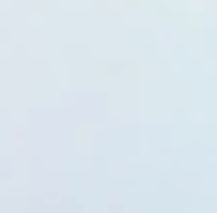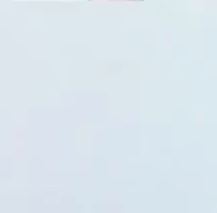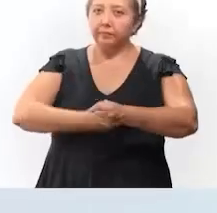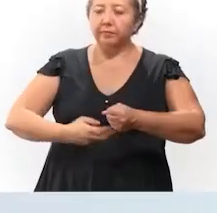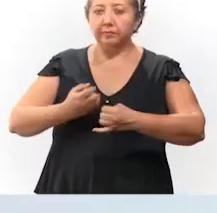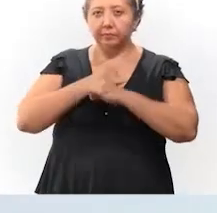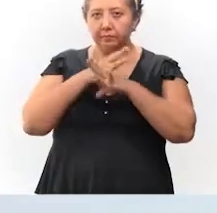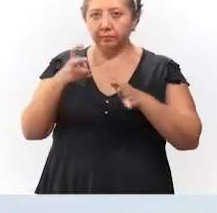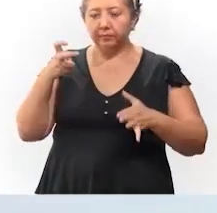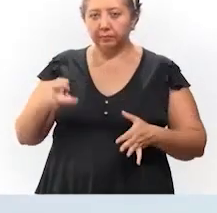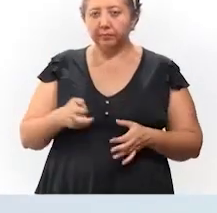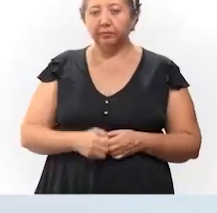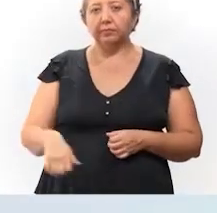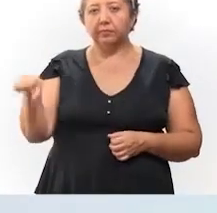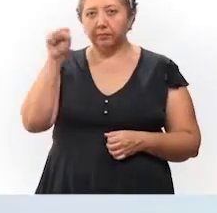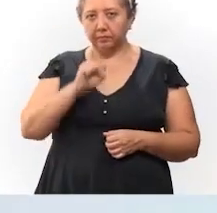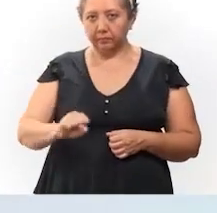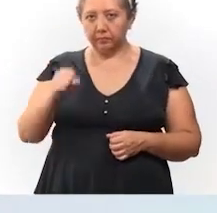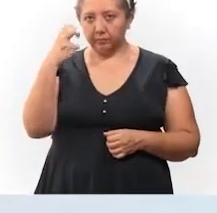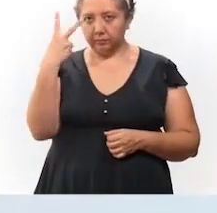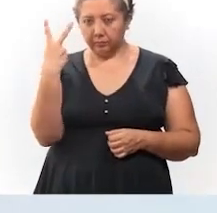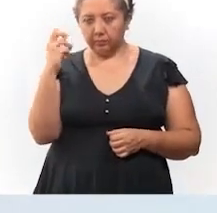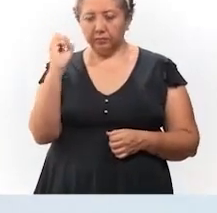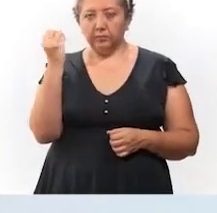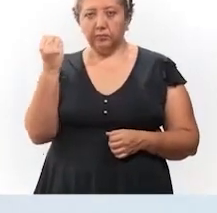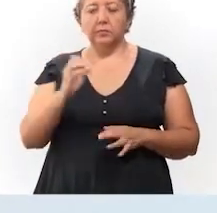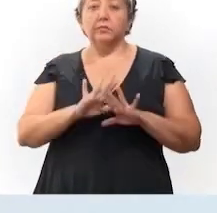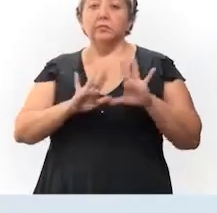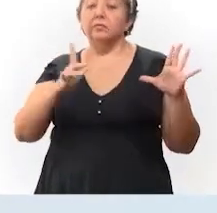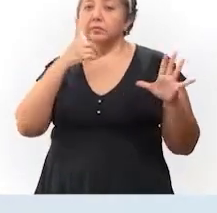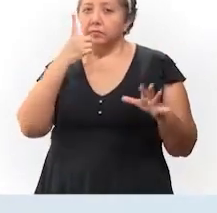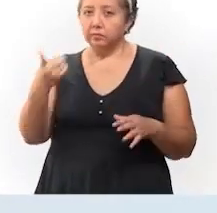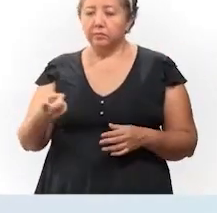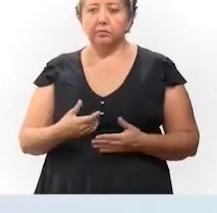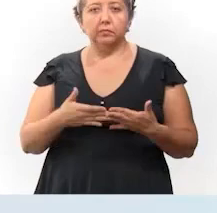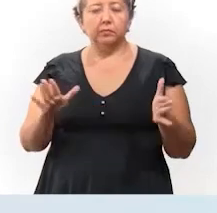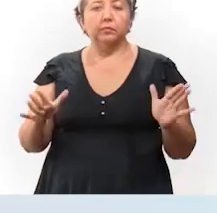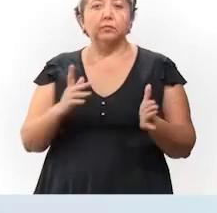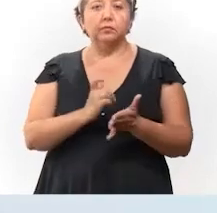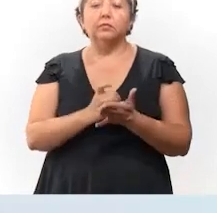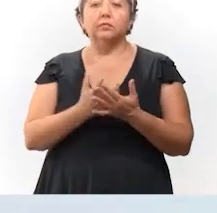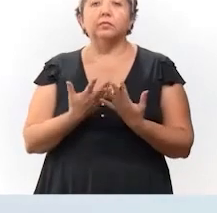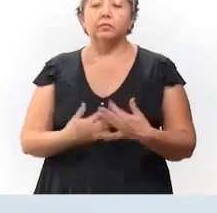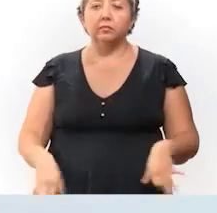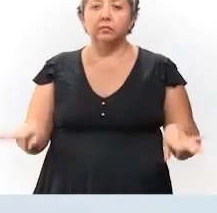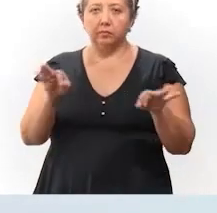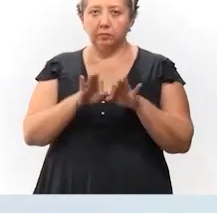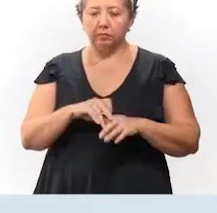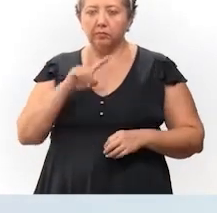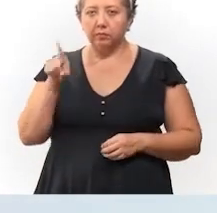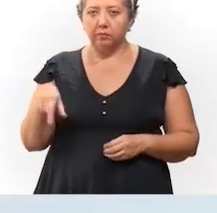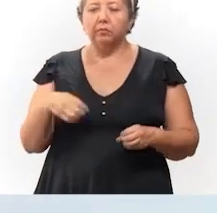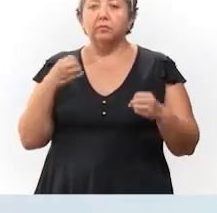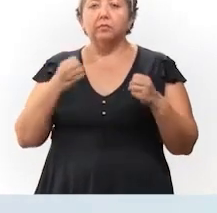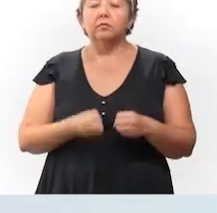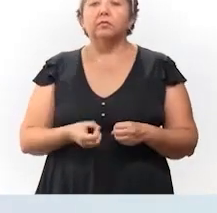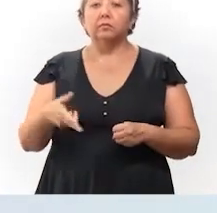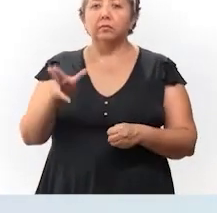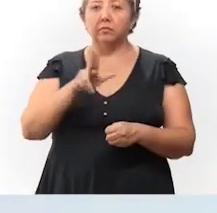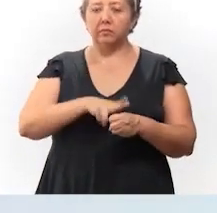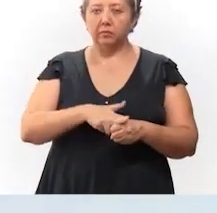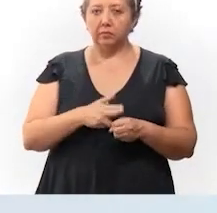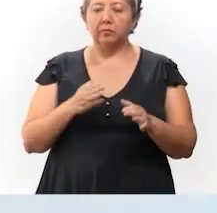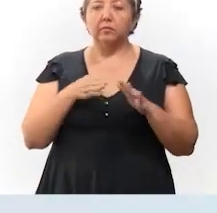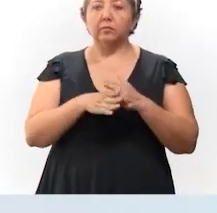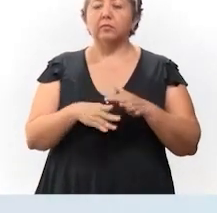tardes. Este es el parte médico de este sábado 2 de octubre. Como se ha señalado, en la reapertura económica los datos más importantes son la